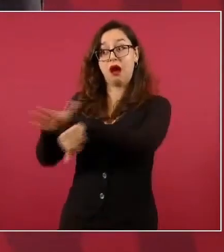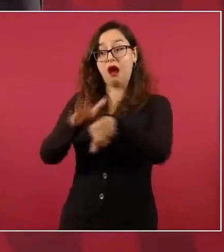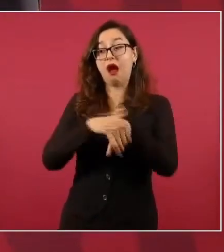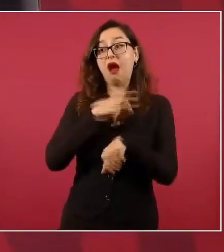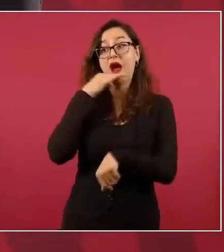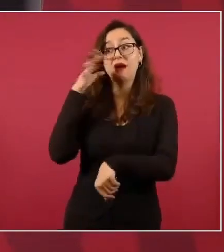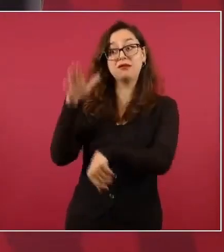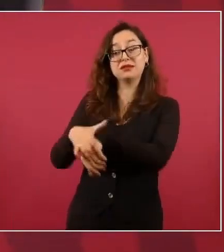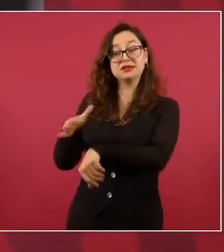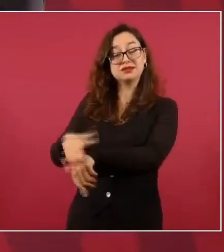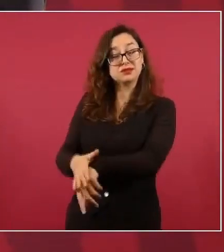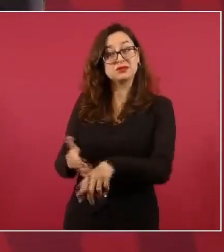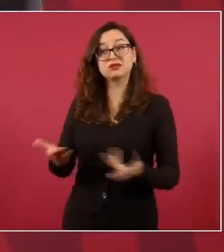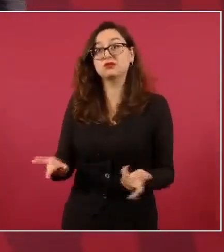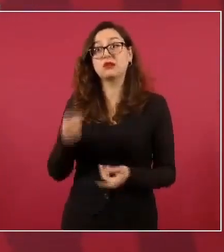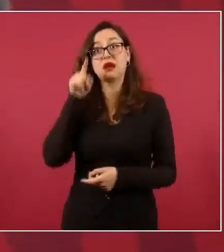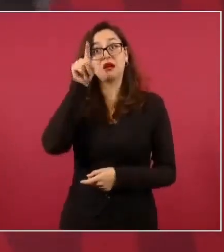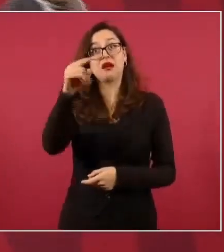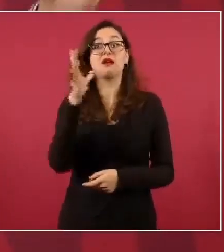Cuando